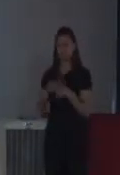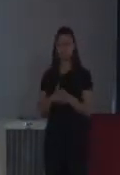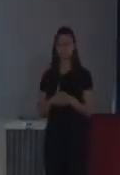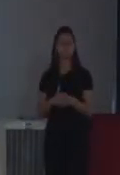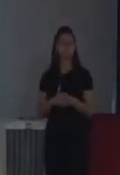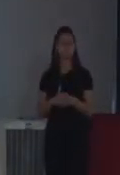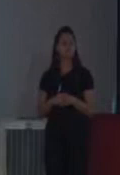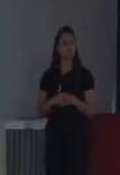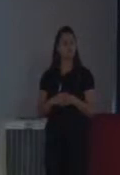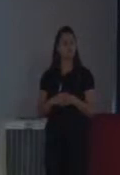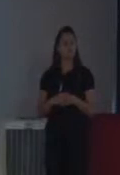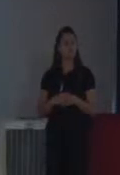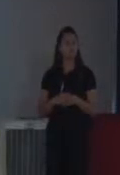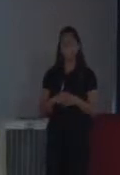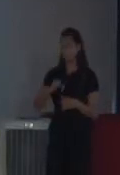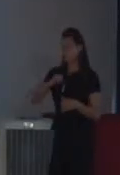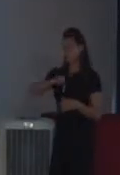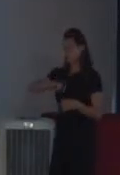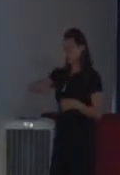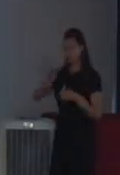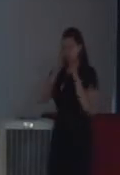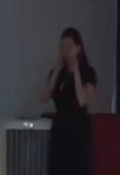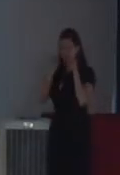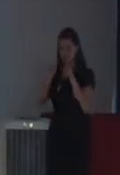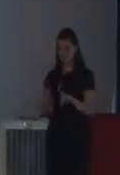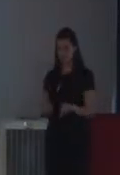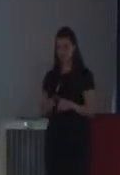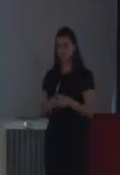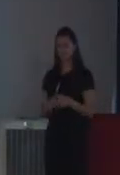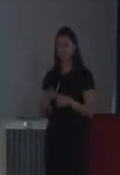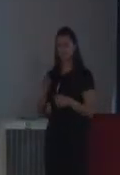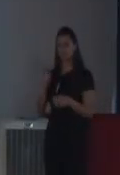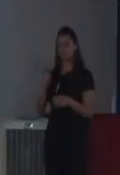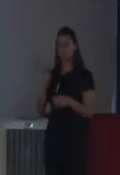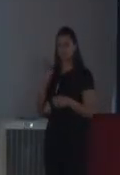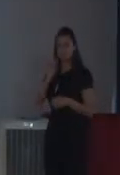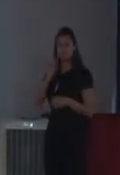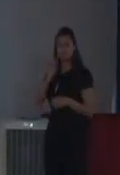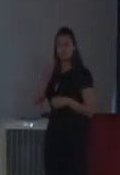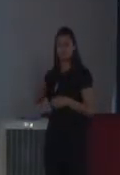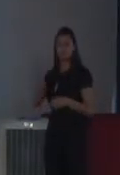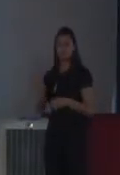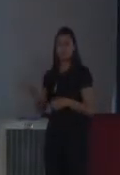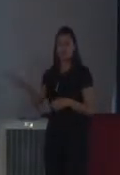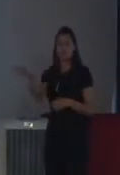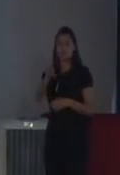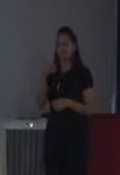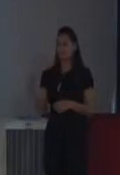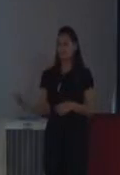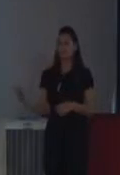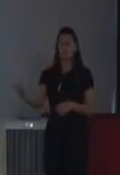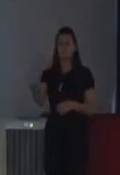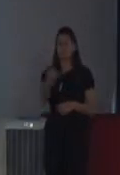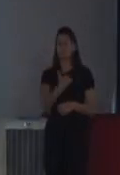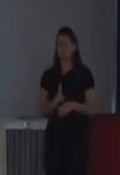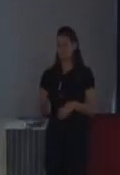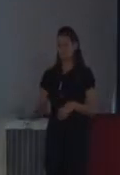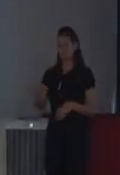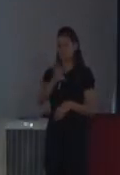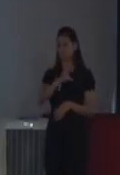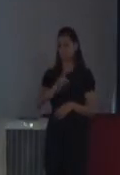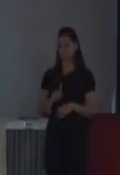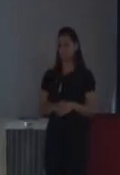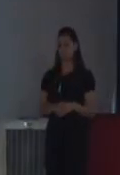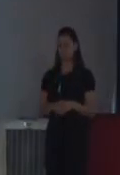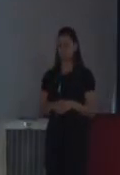Los derechos humanos se ven de una manera transversal, ¿sí? En todos los sentidos, así